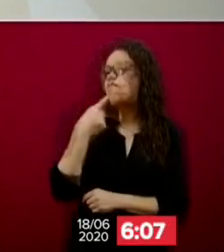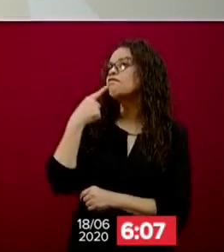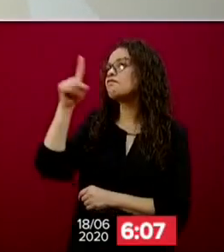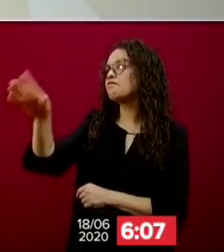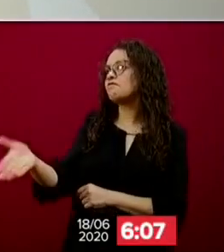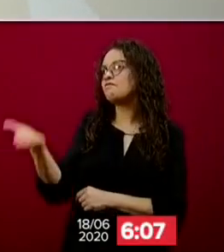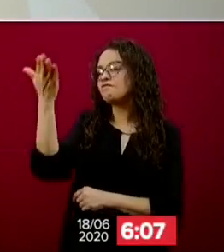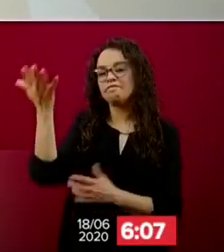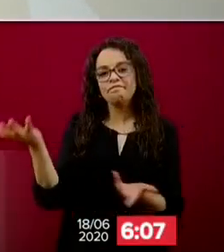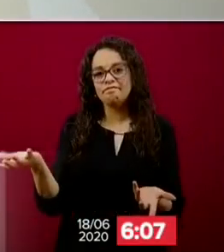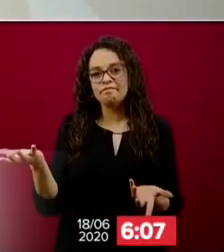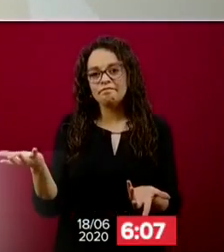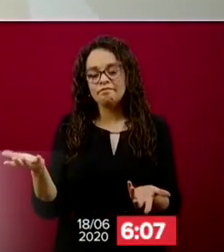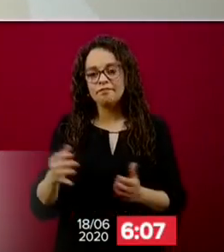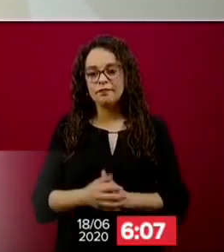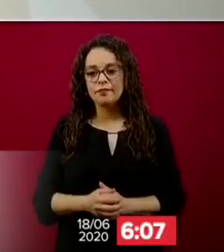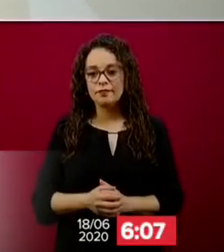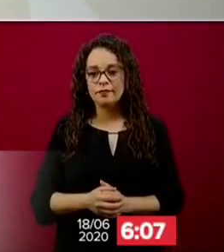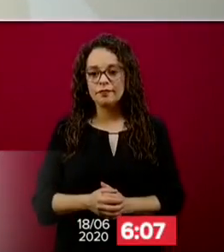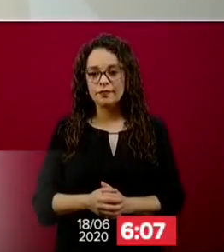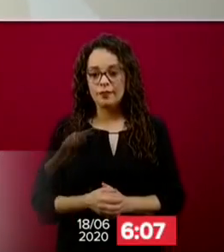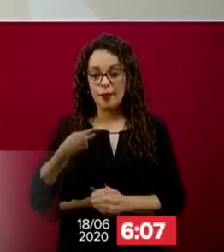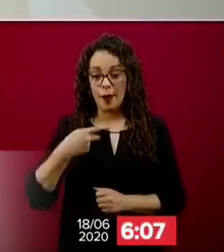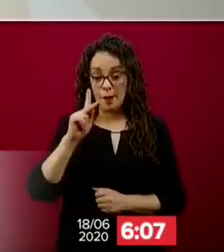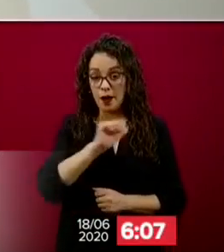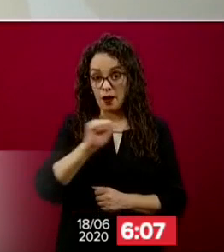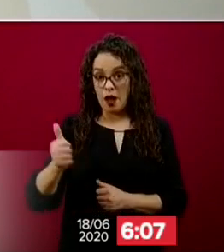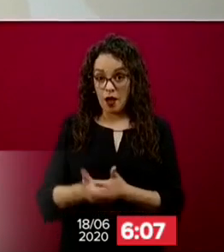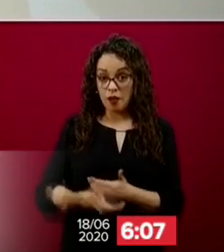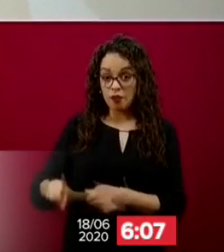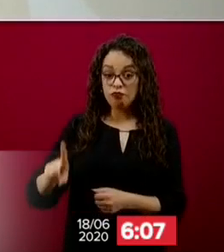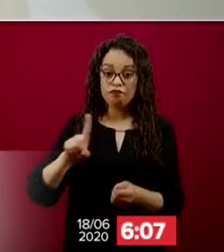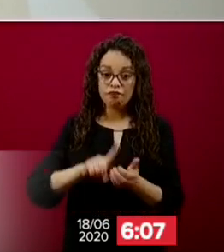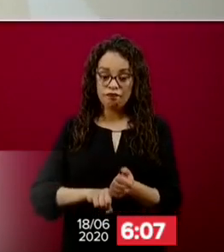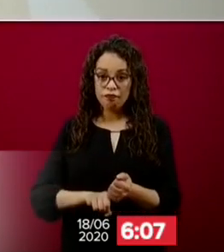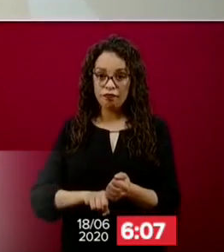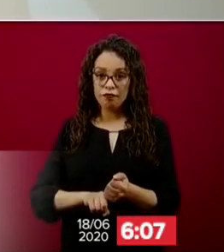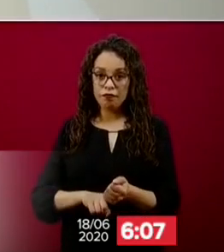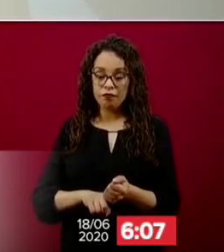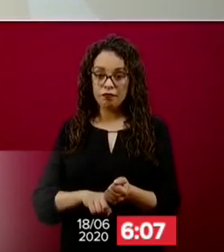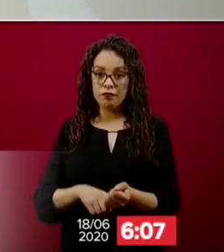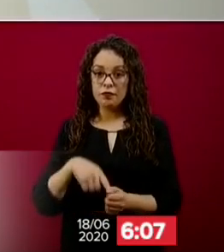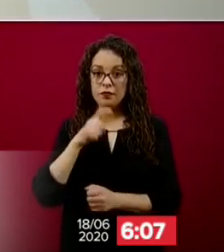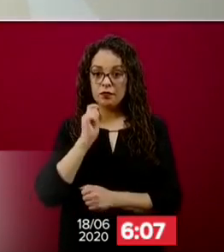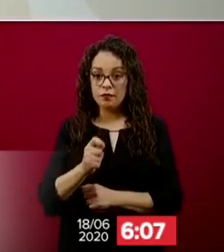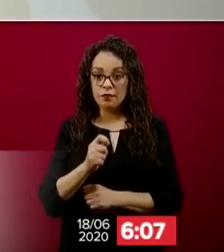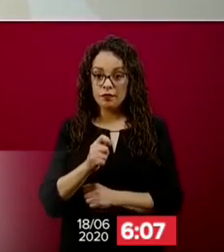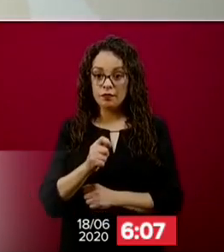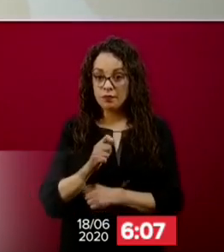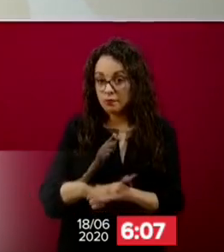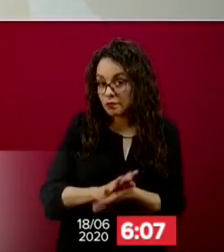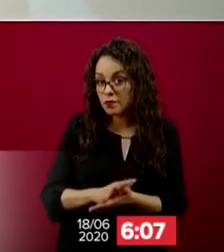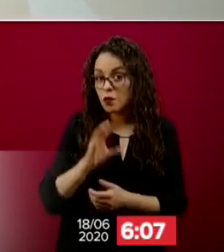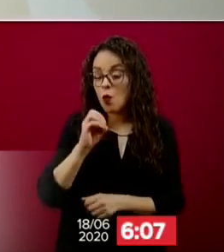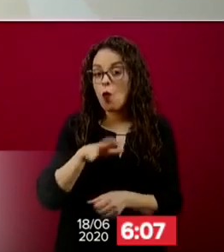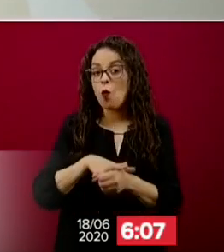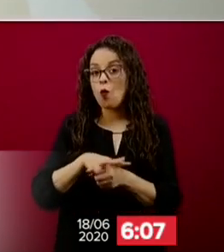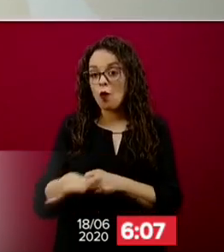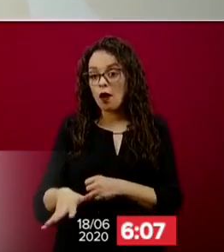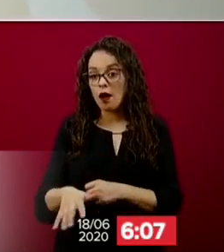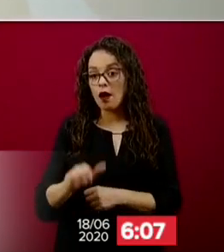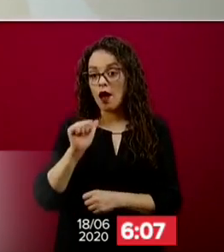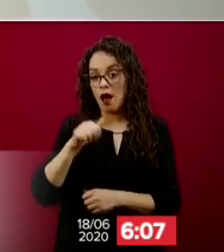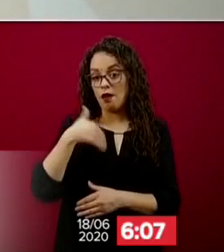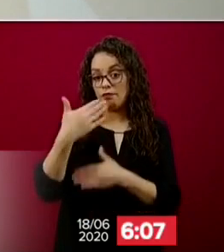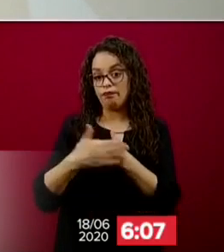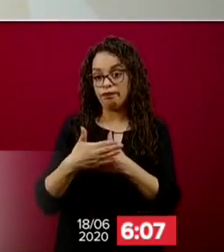la nación pues estamos planteando que si hay manipulación o se participa fuera de sus funciones en cuestiones electorales y se promueve el